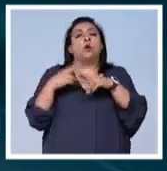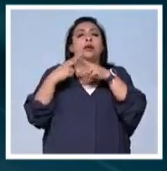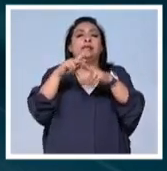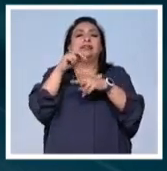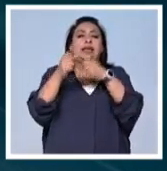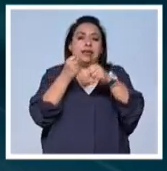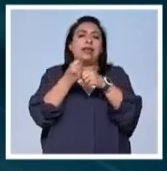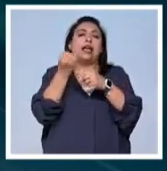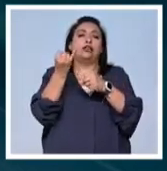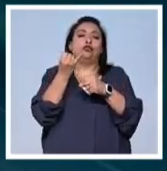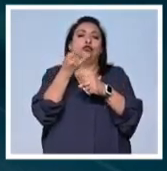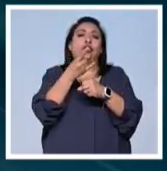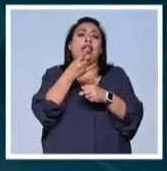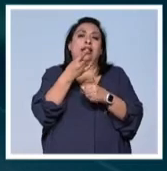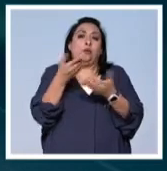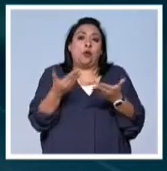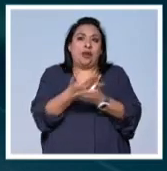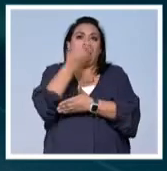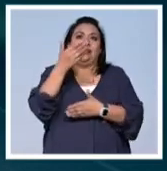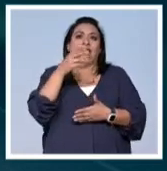natalicio de roilletenstein